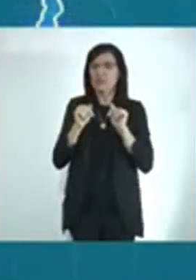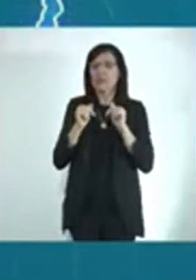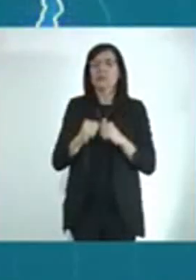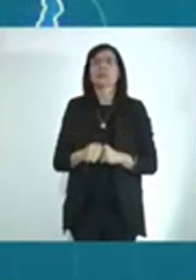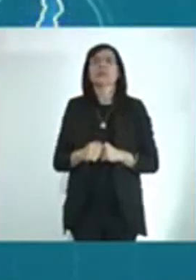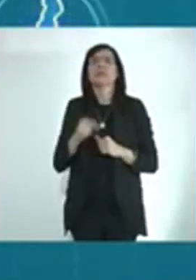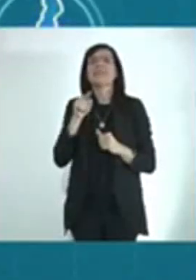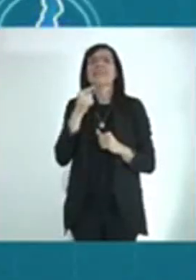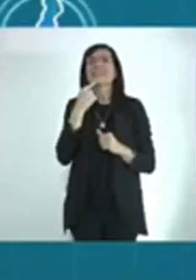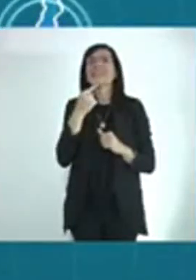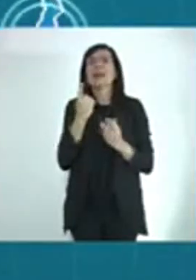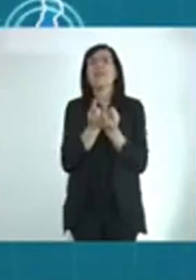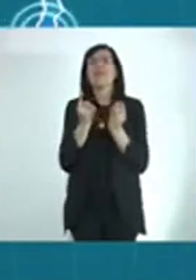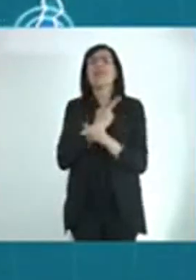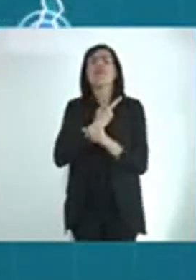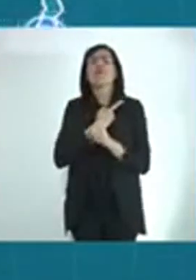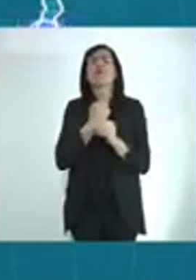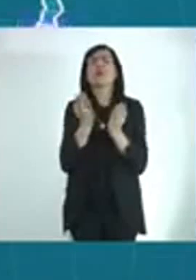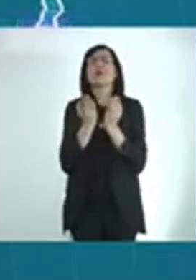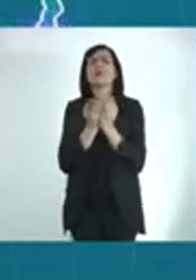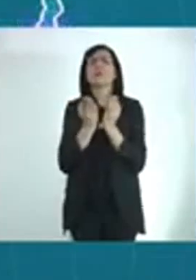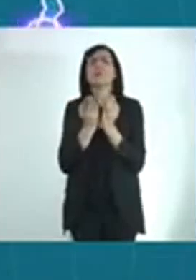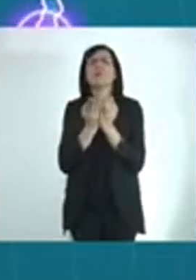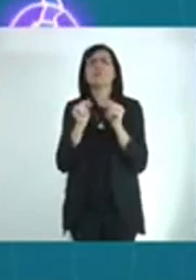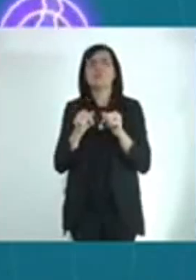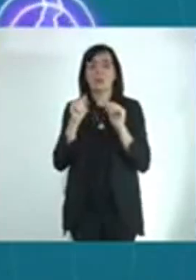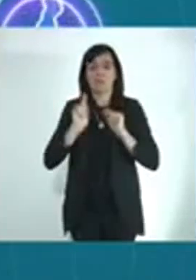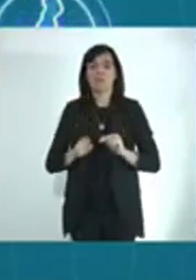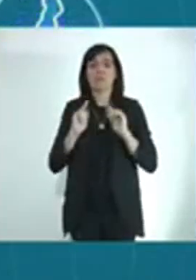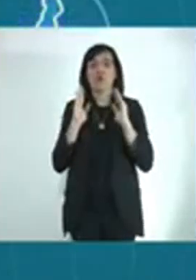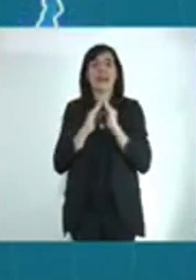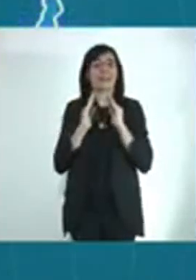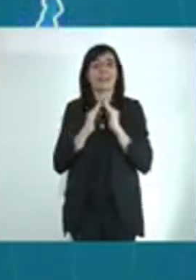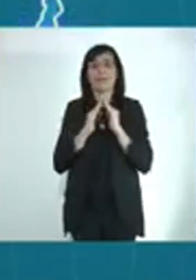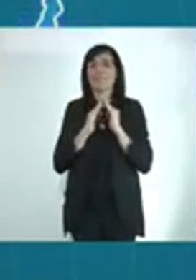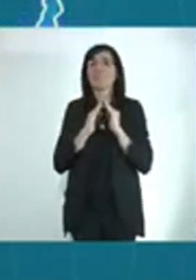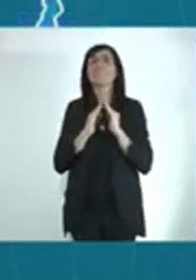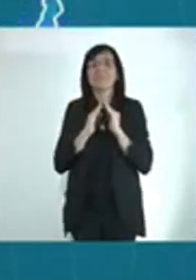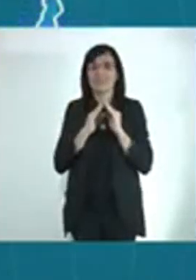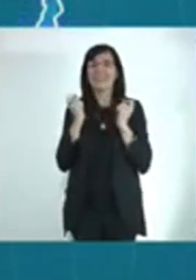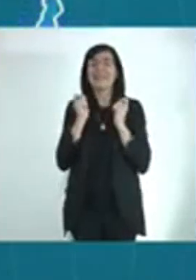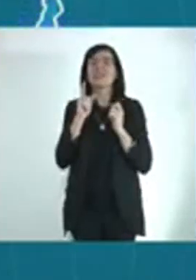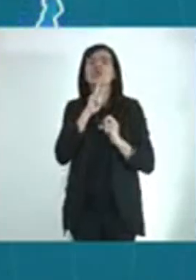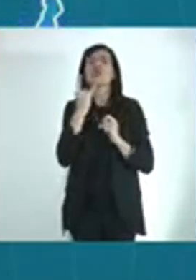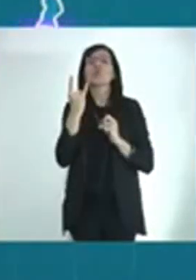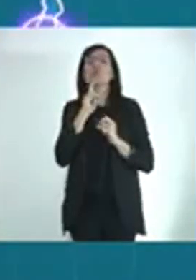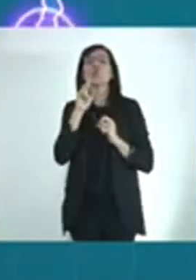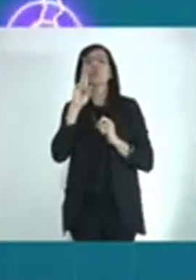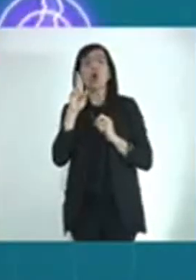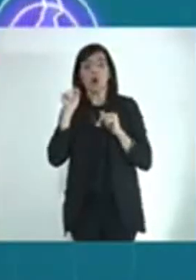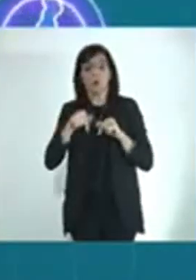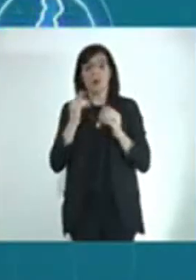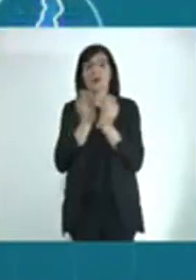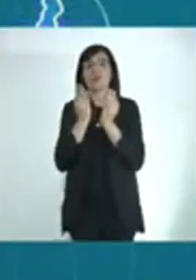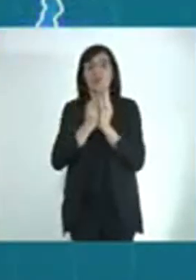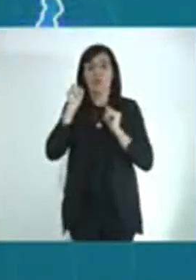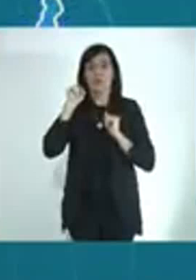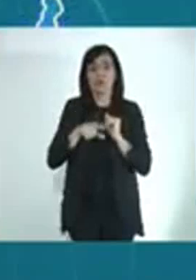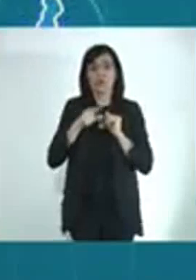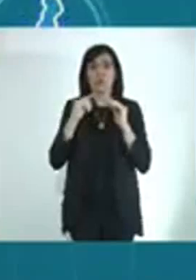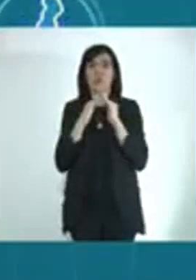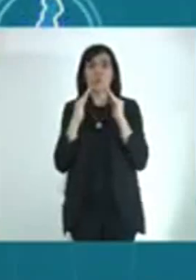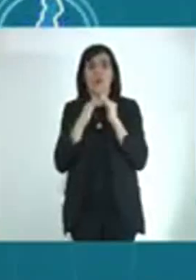recibió su educación obligatoria con tutores y en su propia casa. Efectivamente. Dirigió exitosos